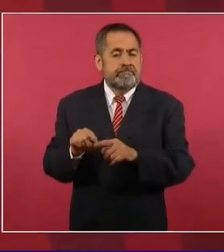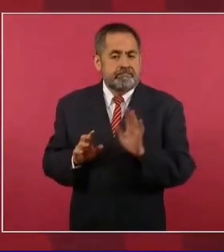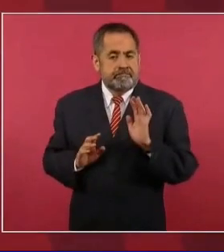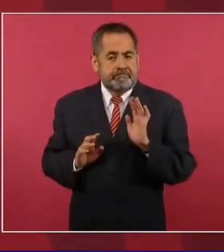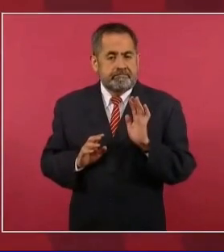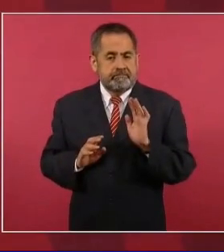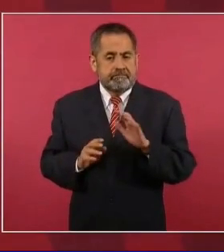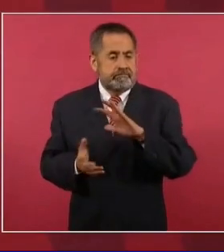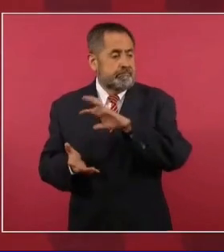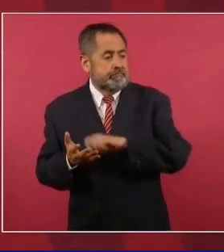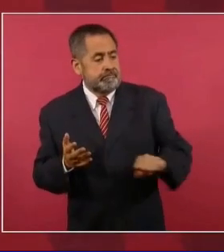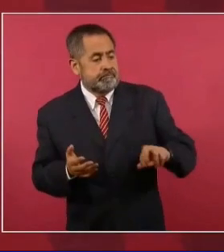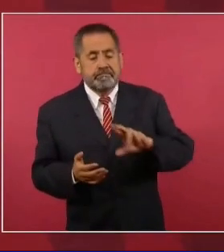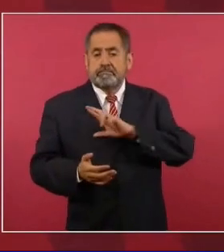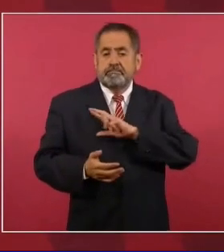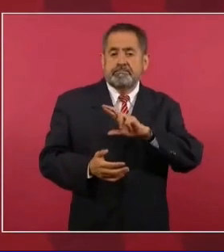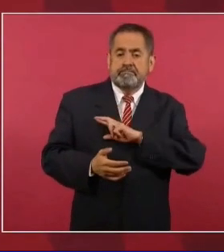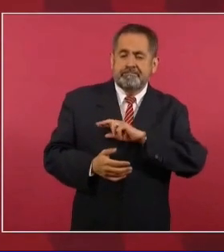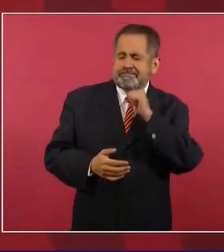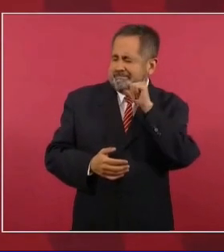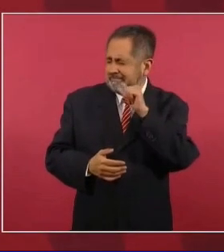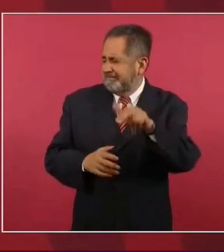cero privatizaciones.